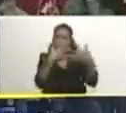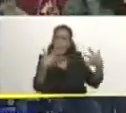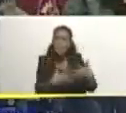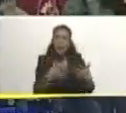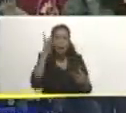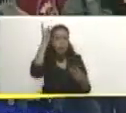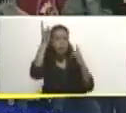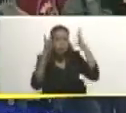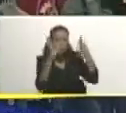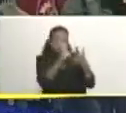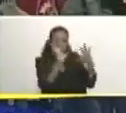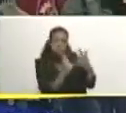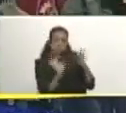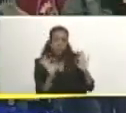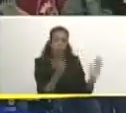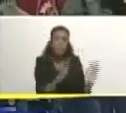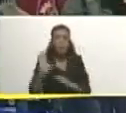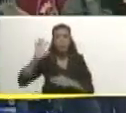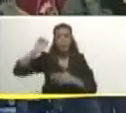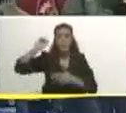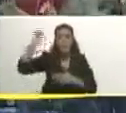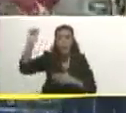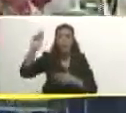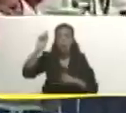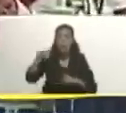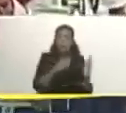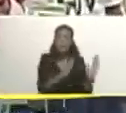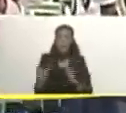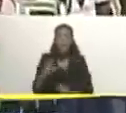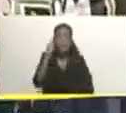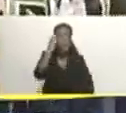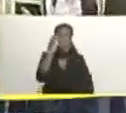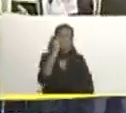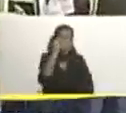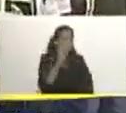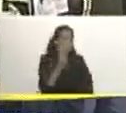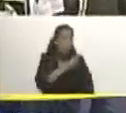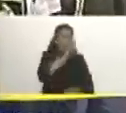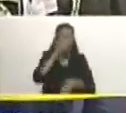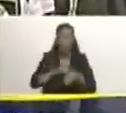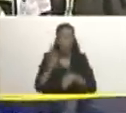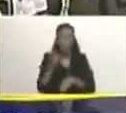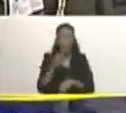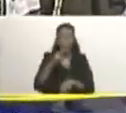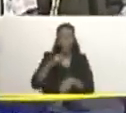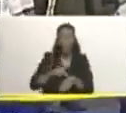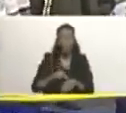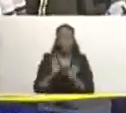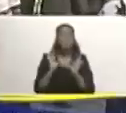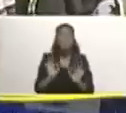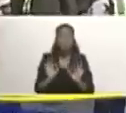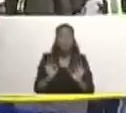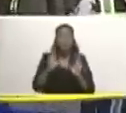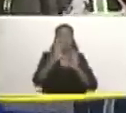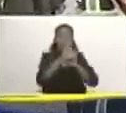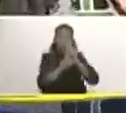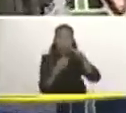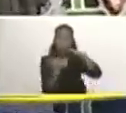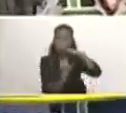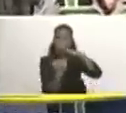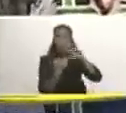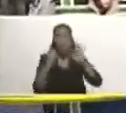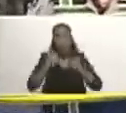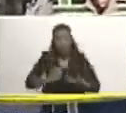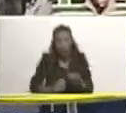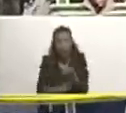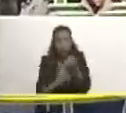operativas enmarcadas en el Plan de la Patria y el Plan Sucre de la Fuerza Armada Nacional Bolivariana, donde nuestra institución